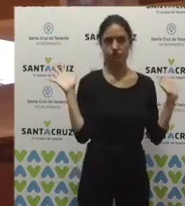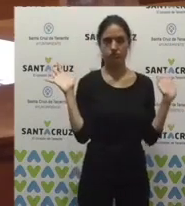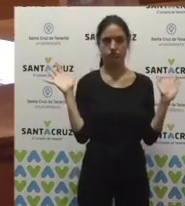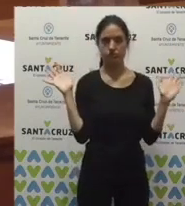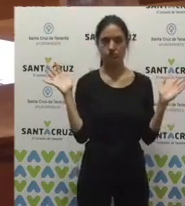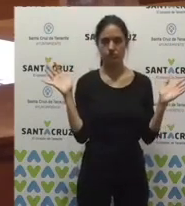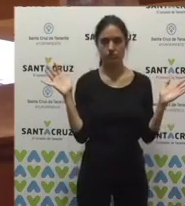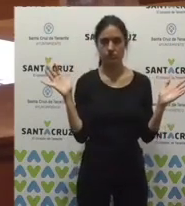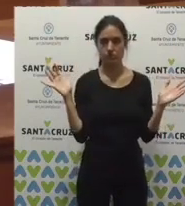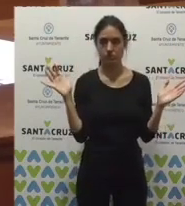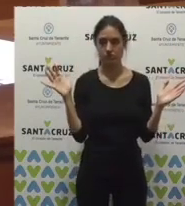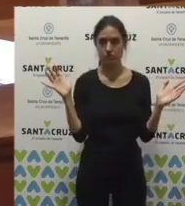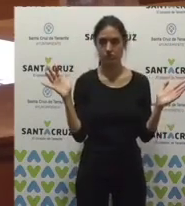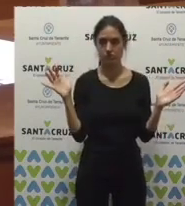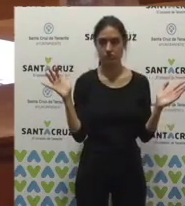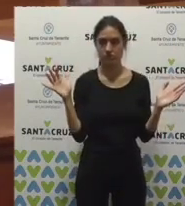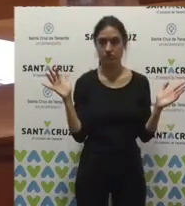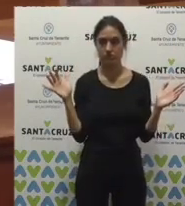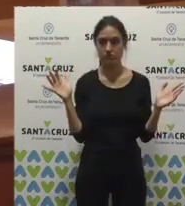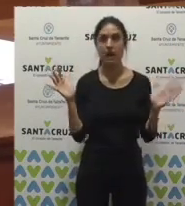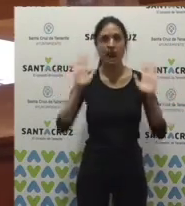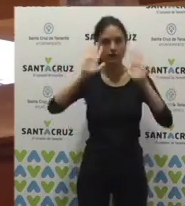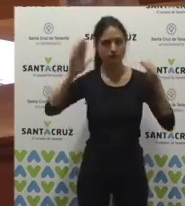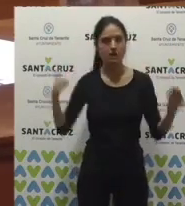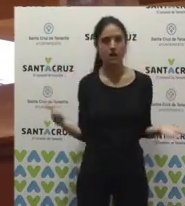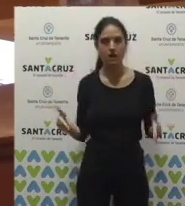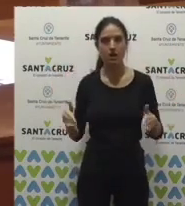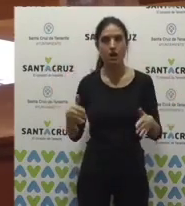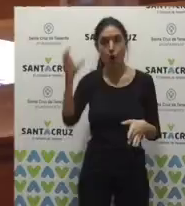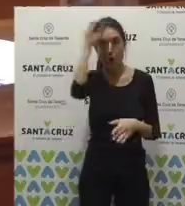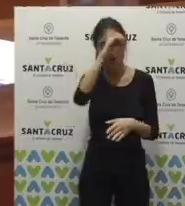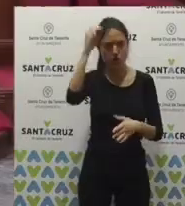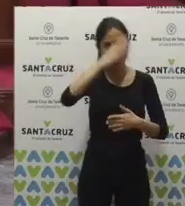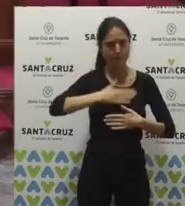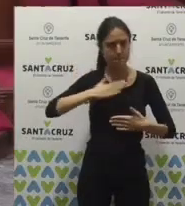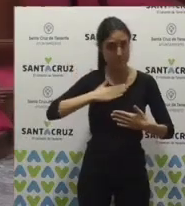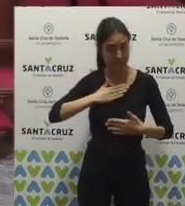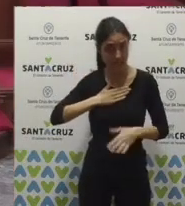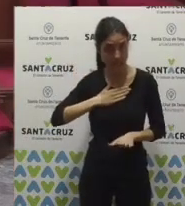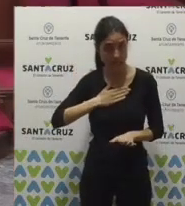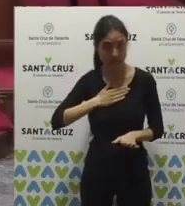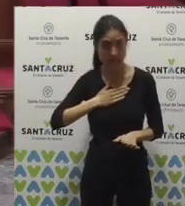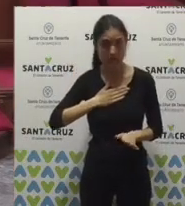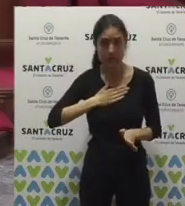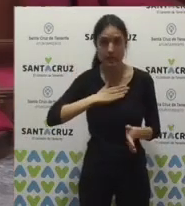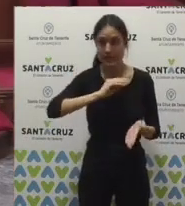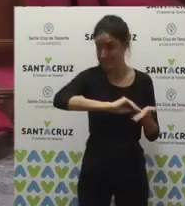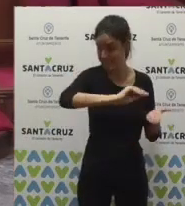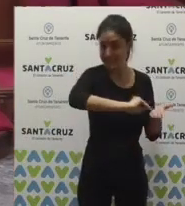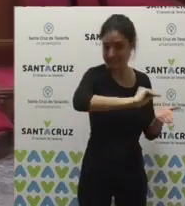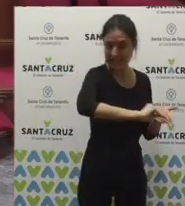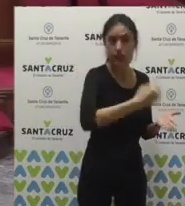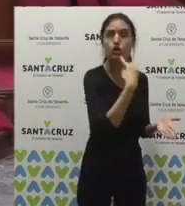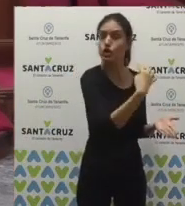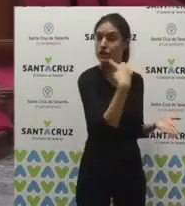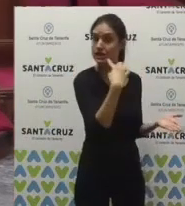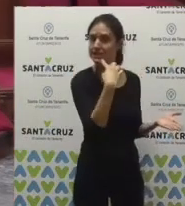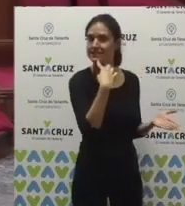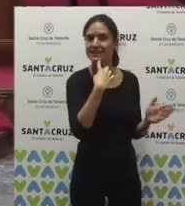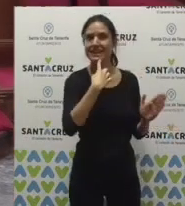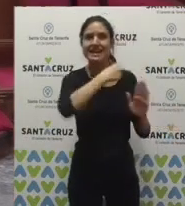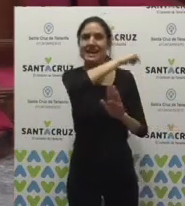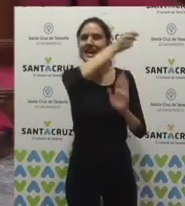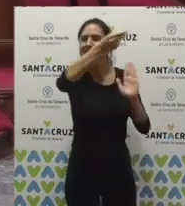y el secretario es el que afirma en mi opinión con todas las de la ley que la condición el requisito